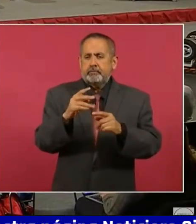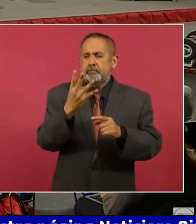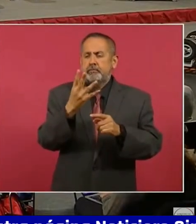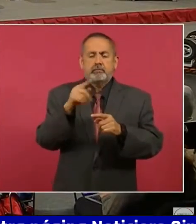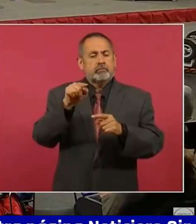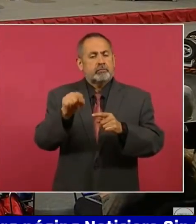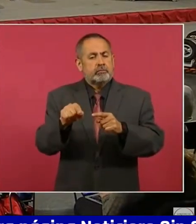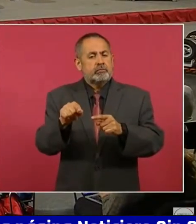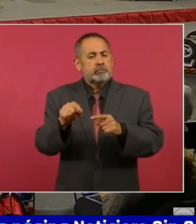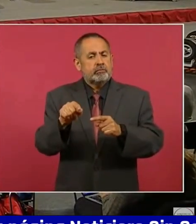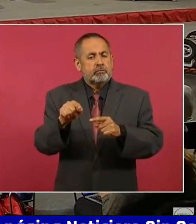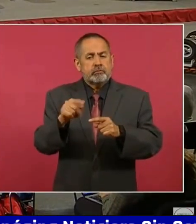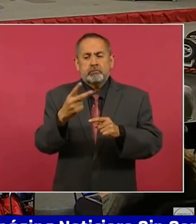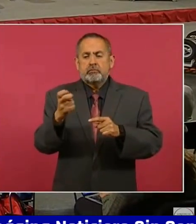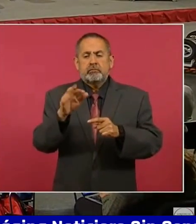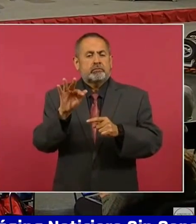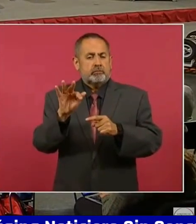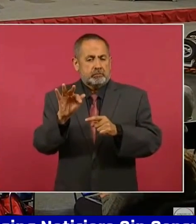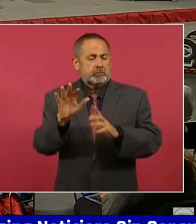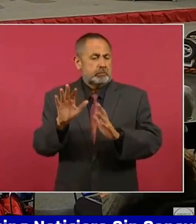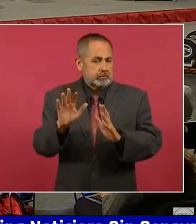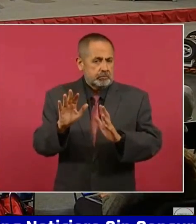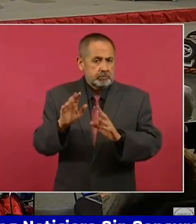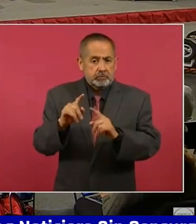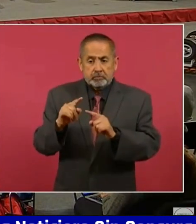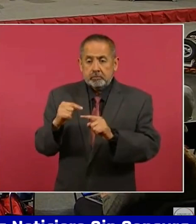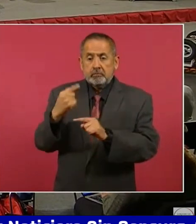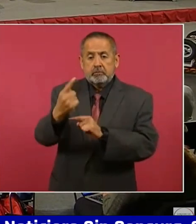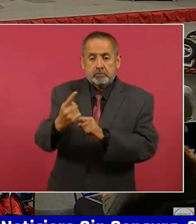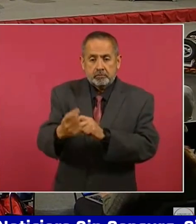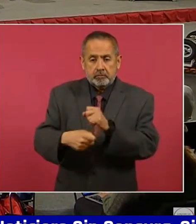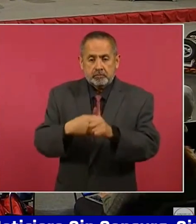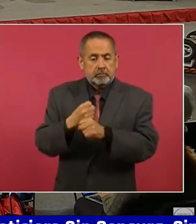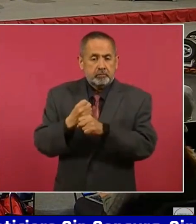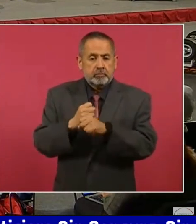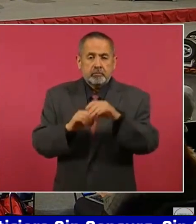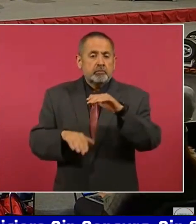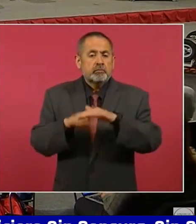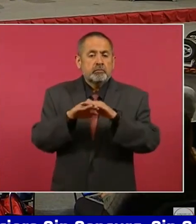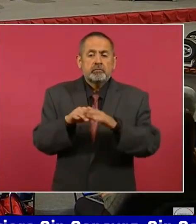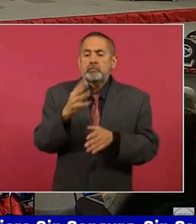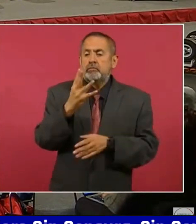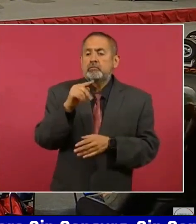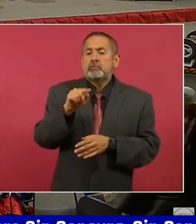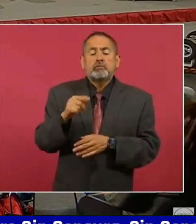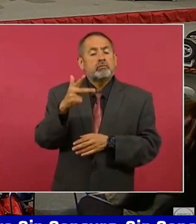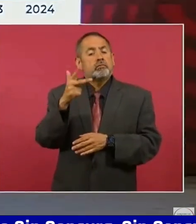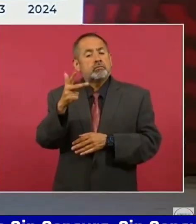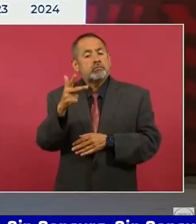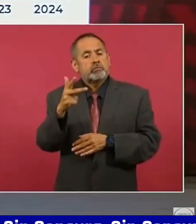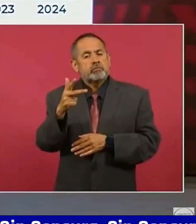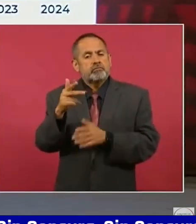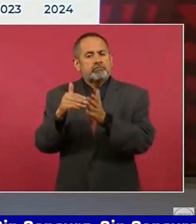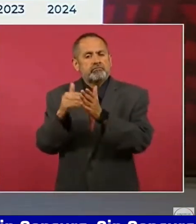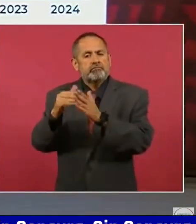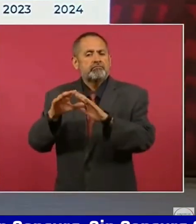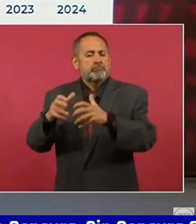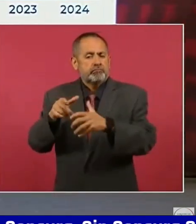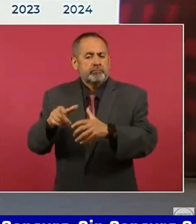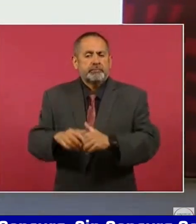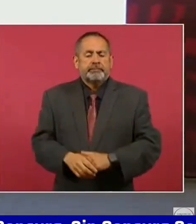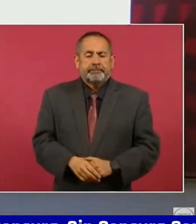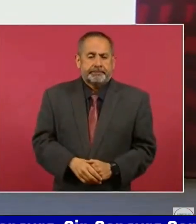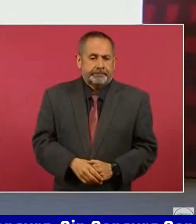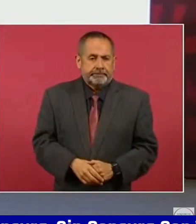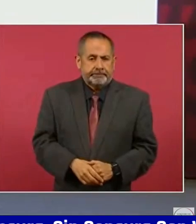23, a 4.240. Y el próximo año llegar a los 4.8 BCF. La que